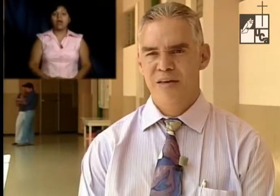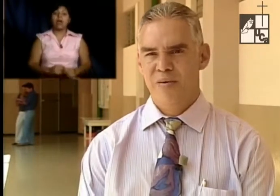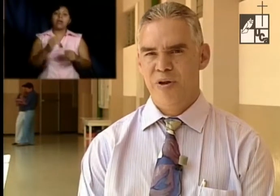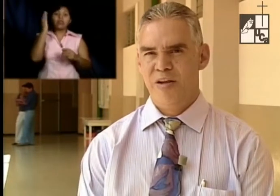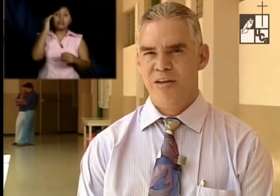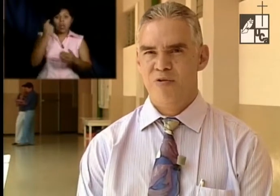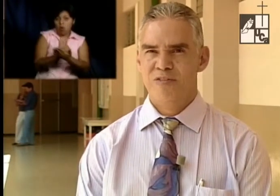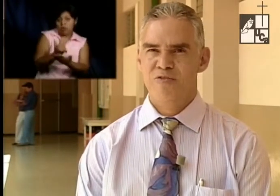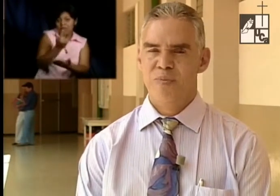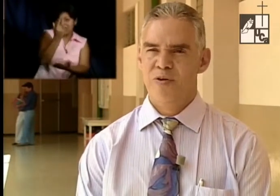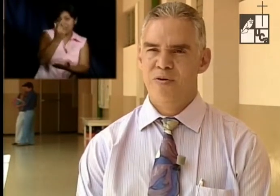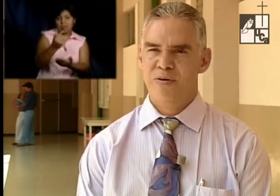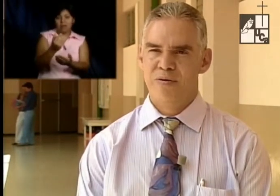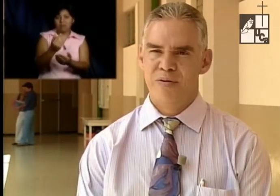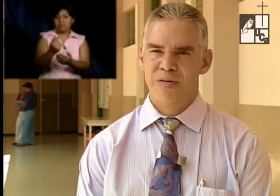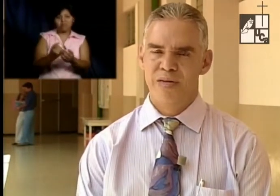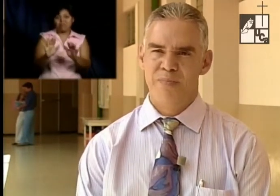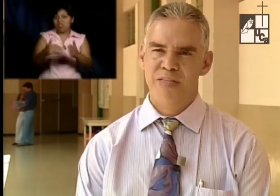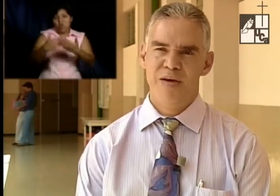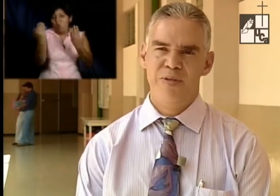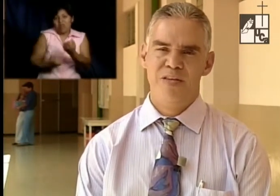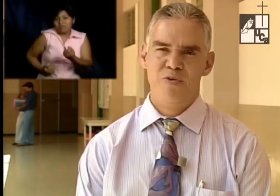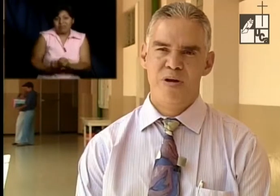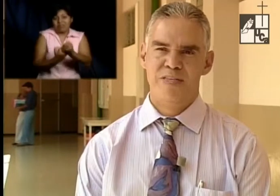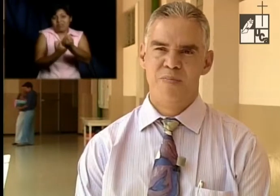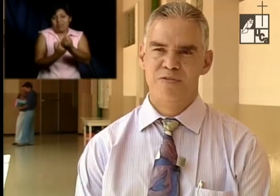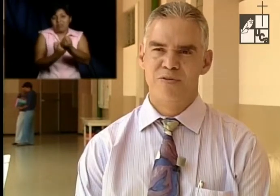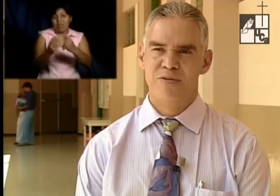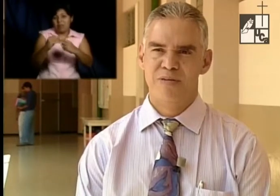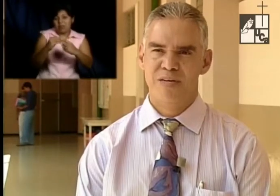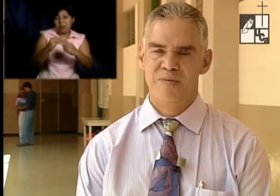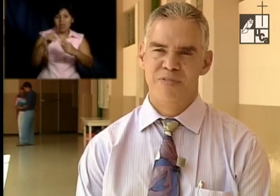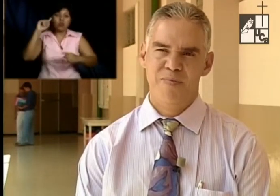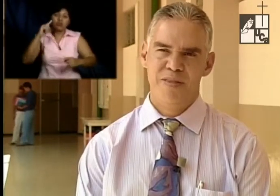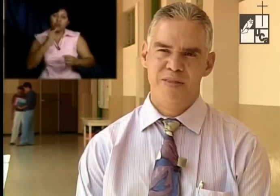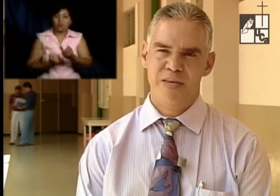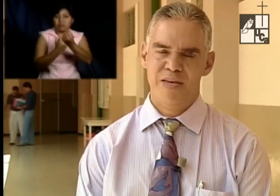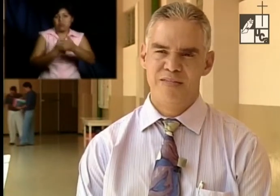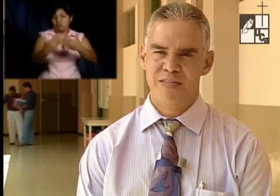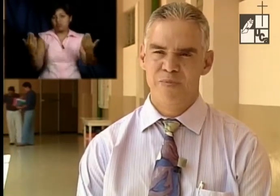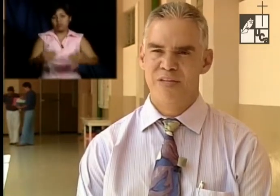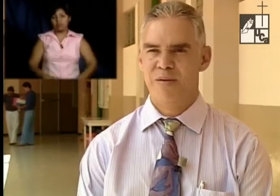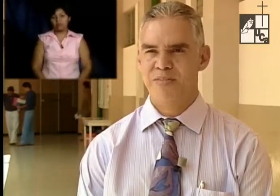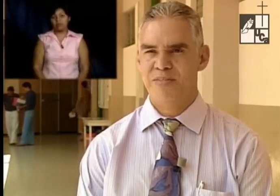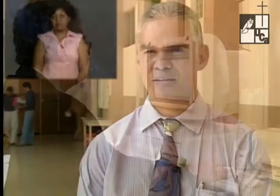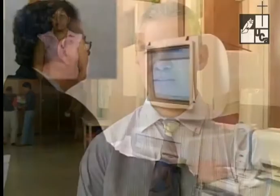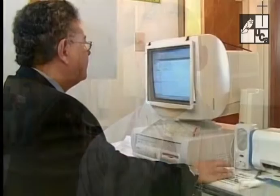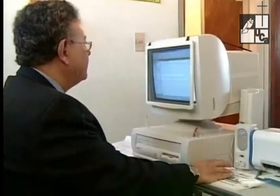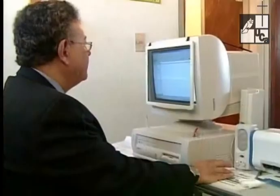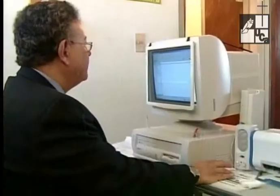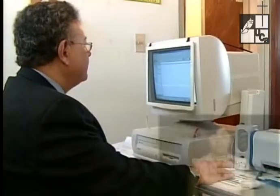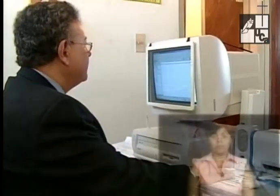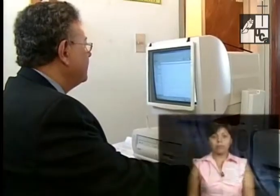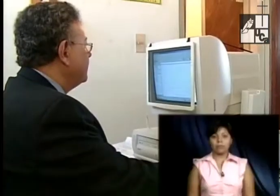Pero en educación superior prácticamente no hay espacio, especialmente en este tipo de discapacidad.